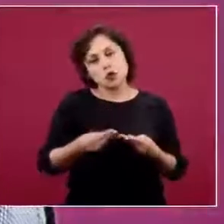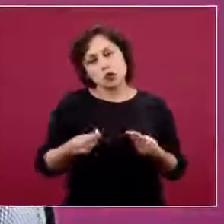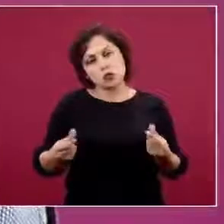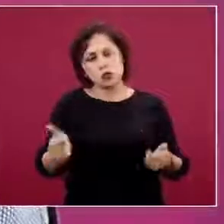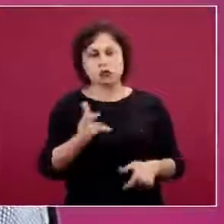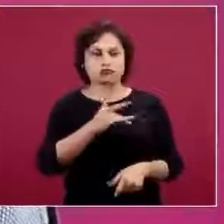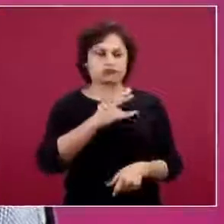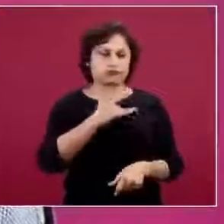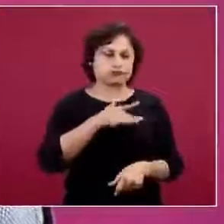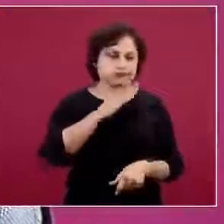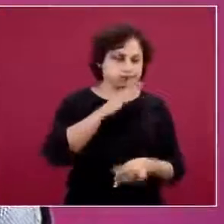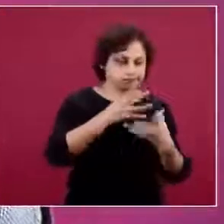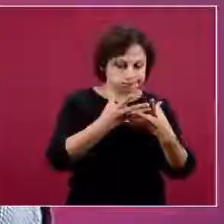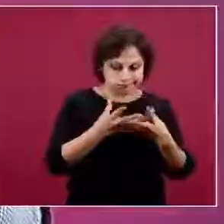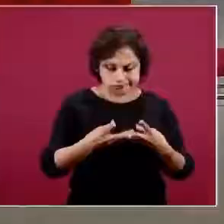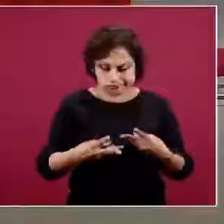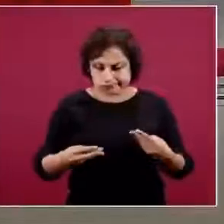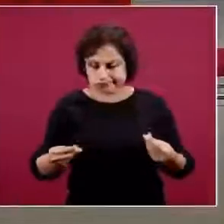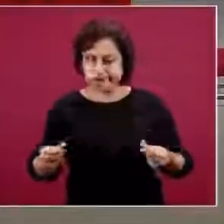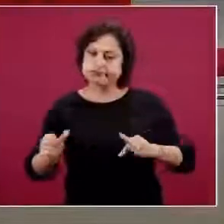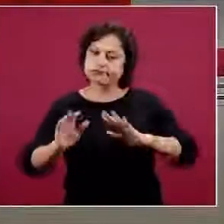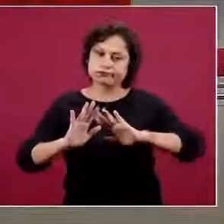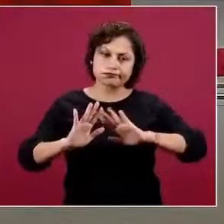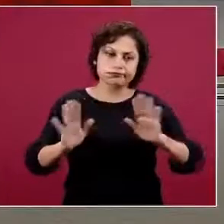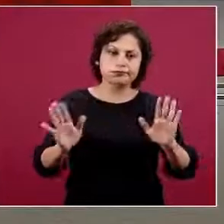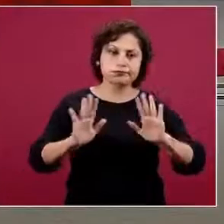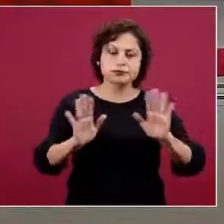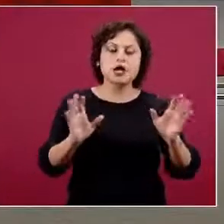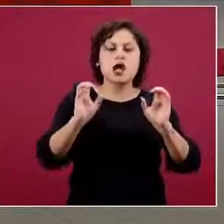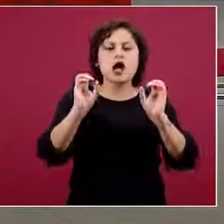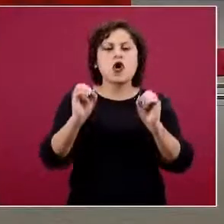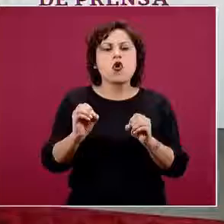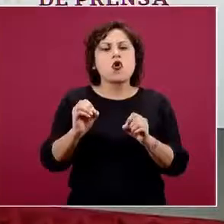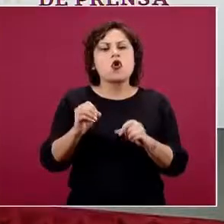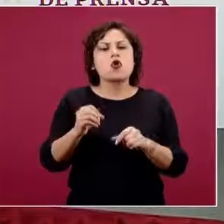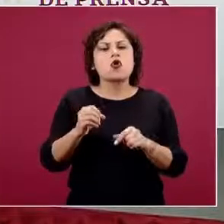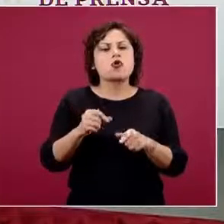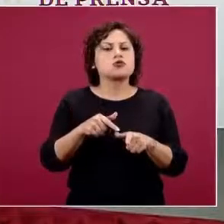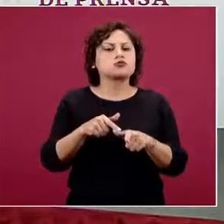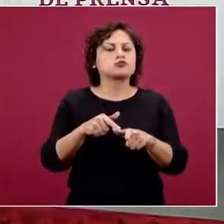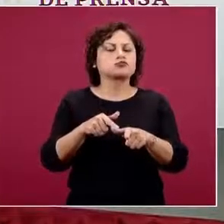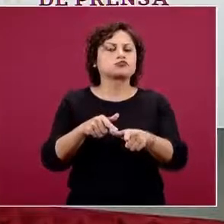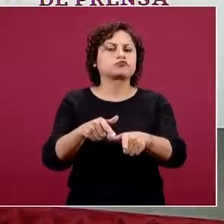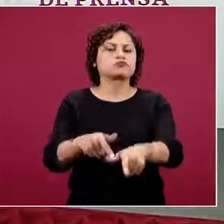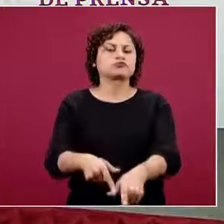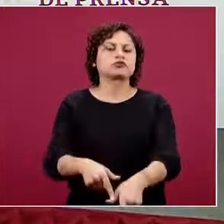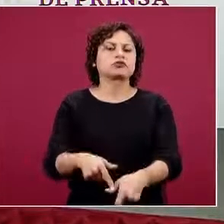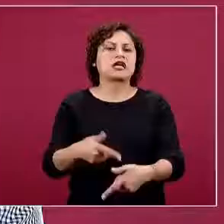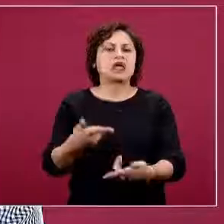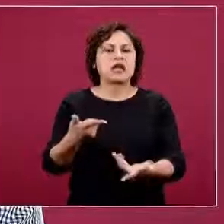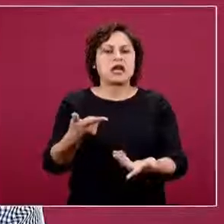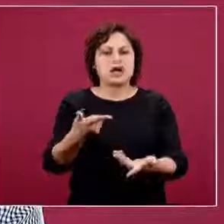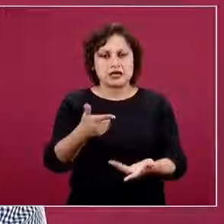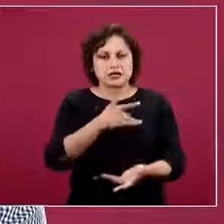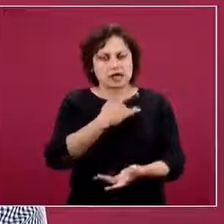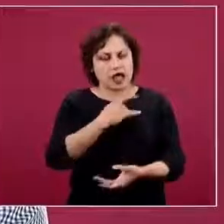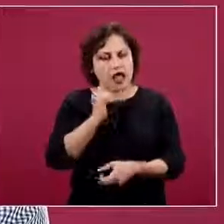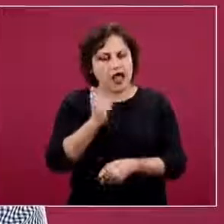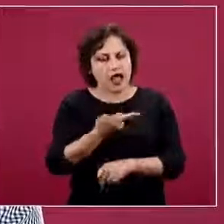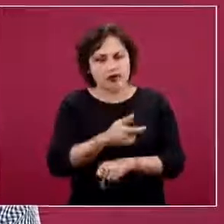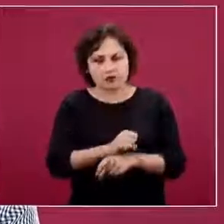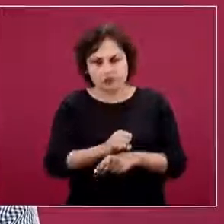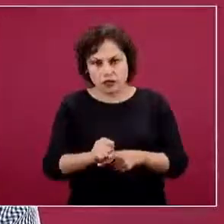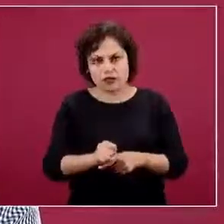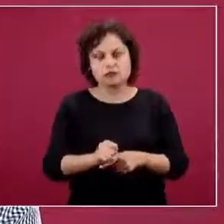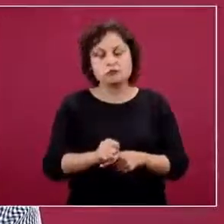de enfermedad o pudo haber mantenido algún signo leve o alguna secuela, pero entonces que pasado ese periodo al menos,